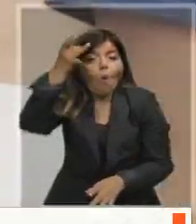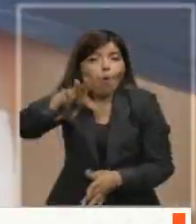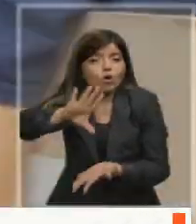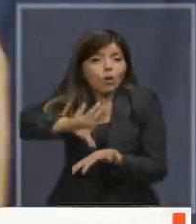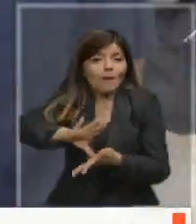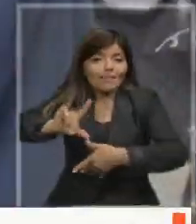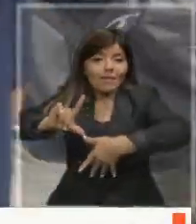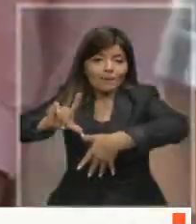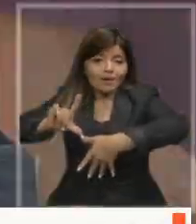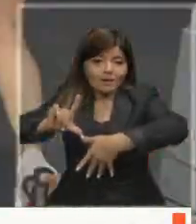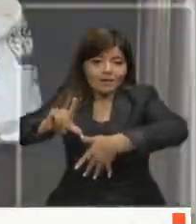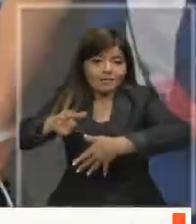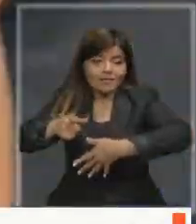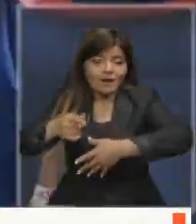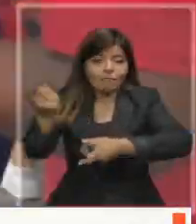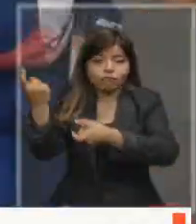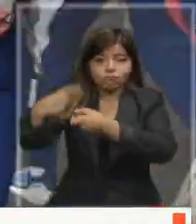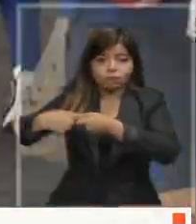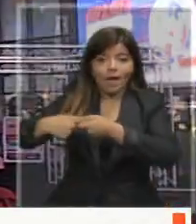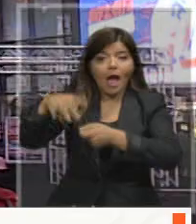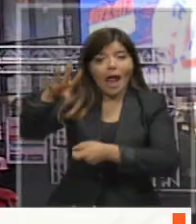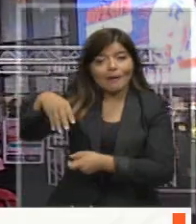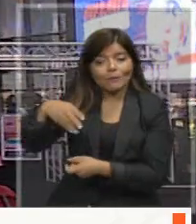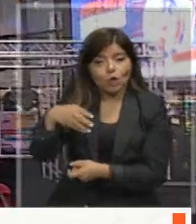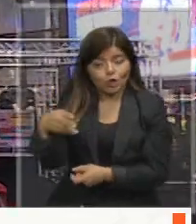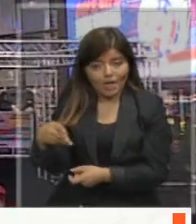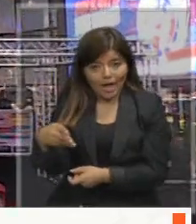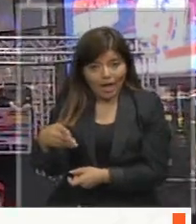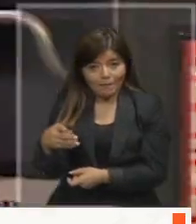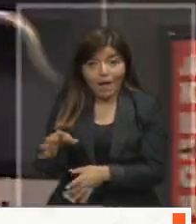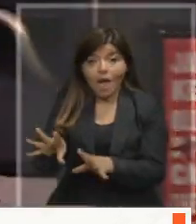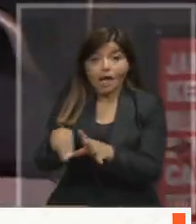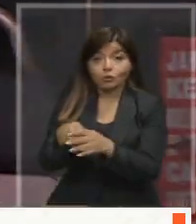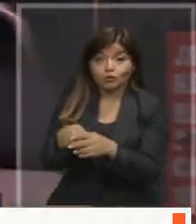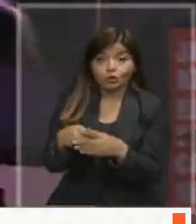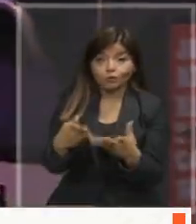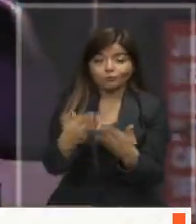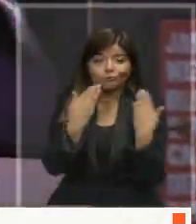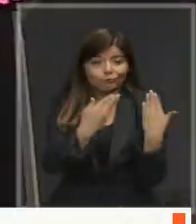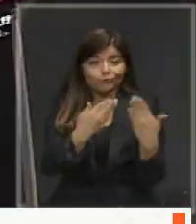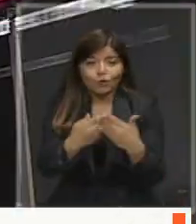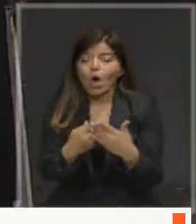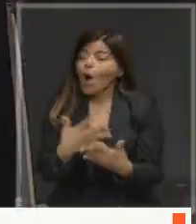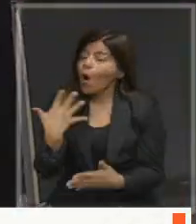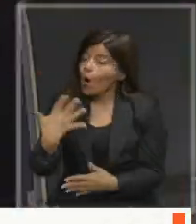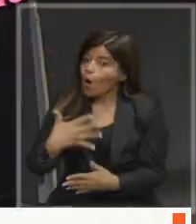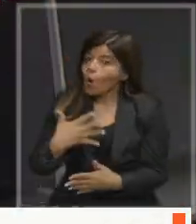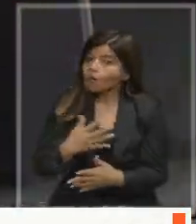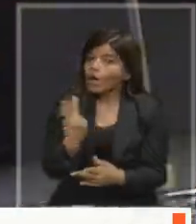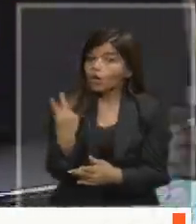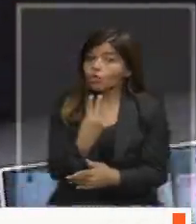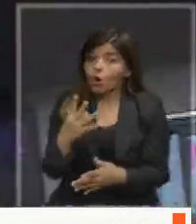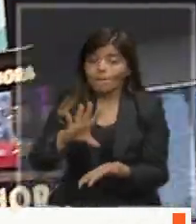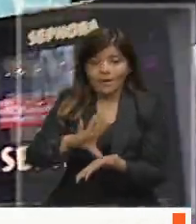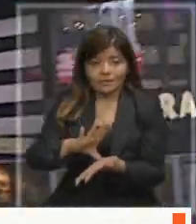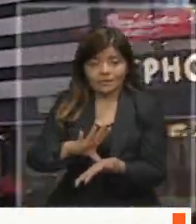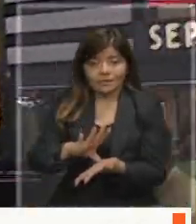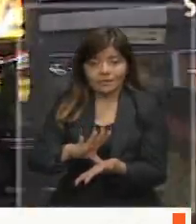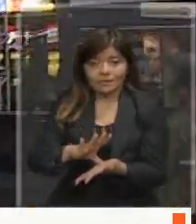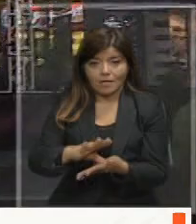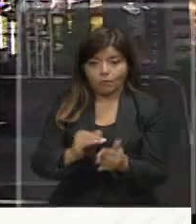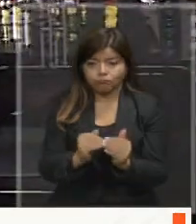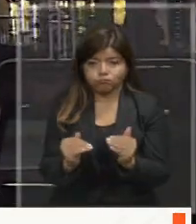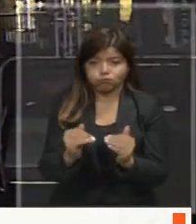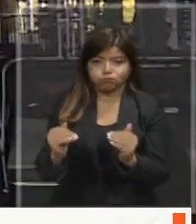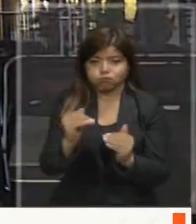América Latina que integra este programa y cuya inclusión ha beneficiado significativamente a ambos países, cuadruplicando